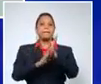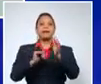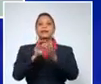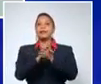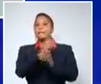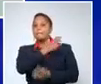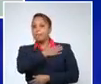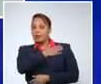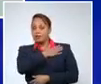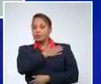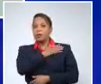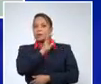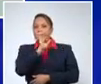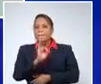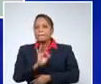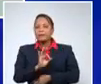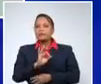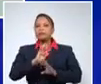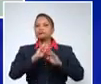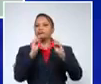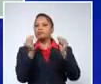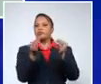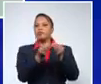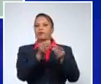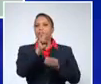con una cifra acumulada de